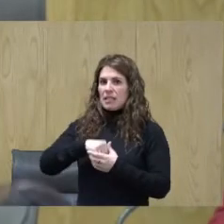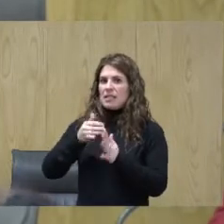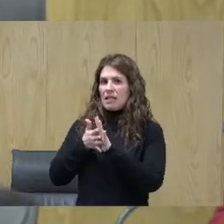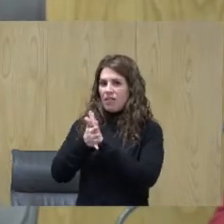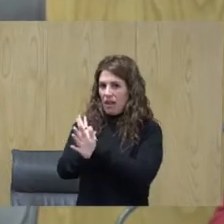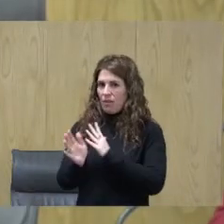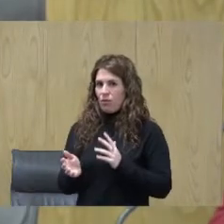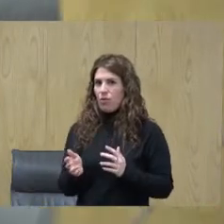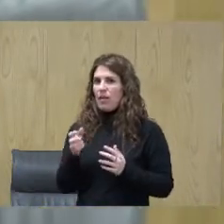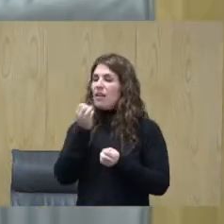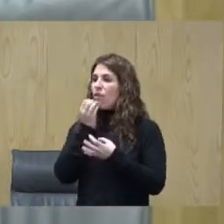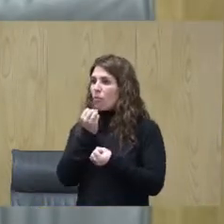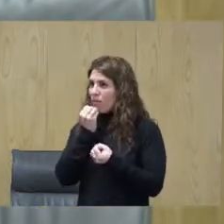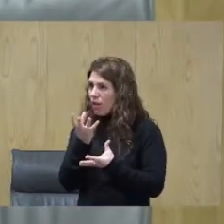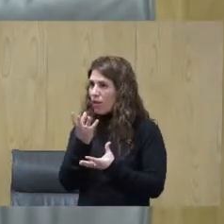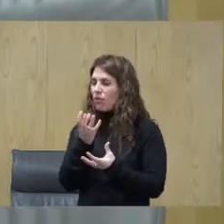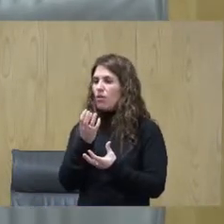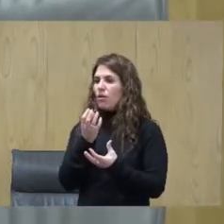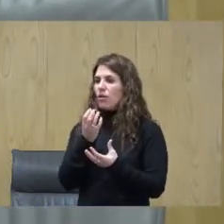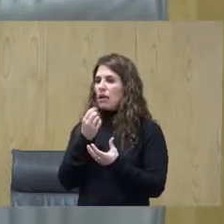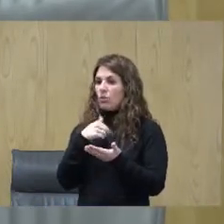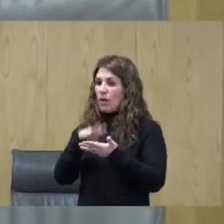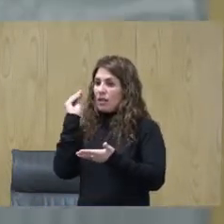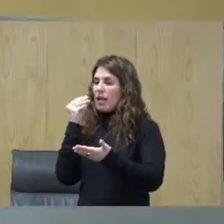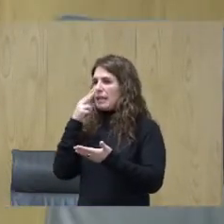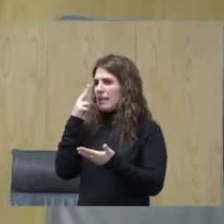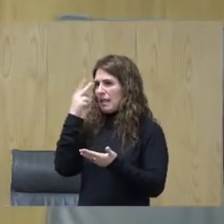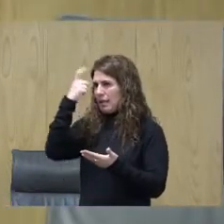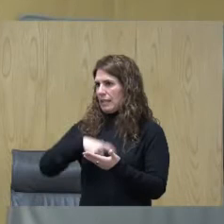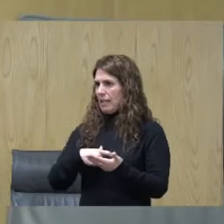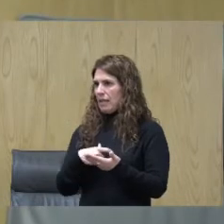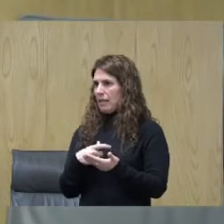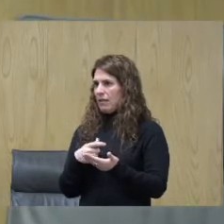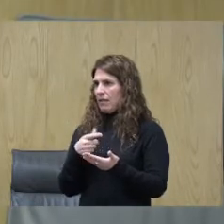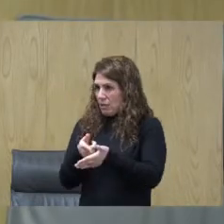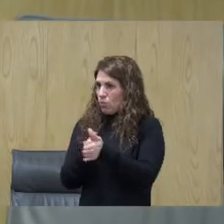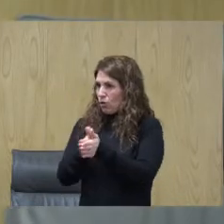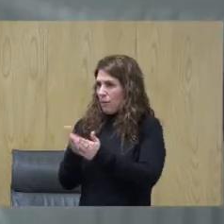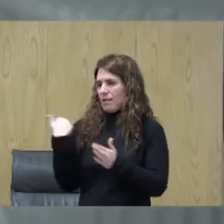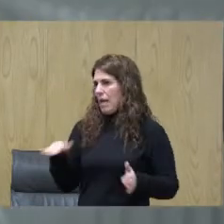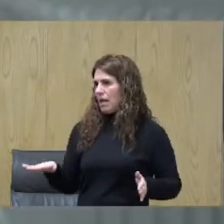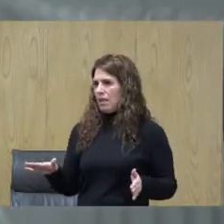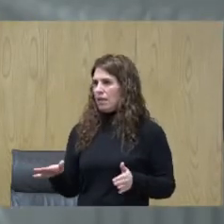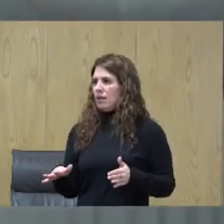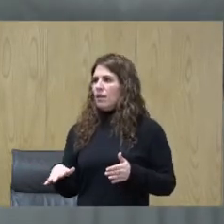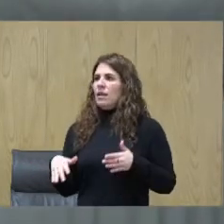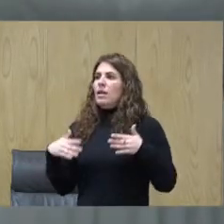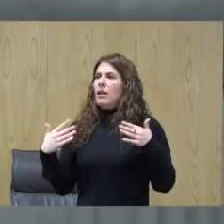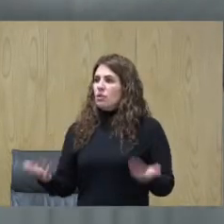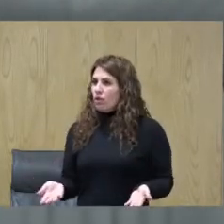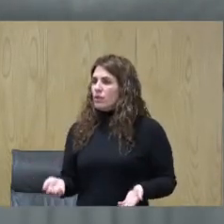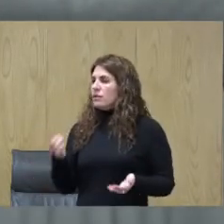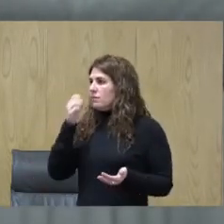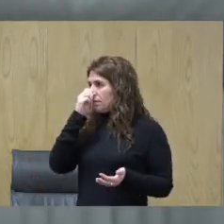que esa información que tú extraes sea interesante para la persona. Es decir, eso en sí mismo es motivador, ¿eh? O sea, entonces, los temas que